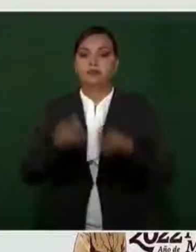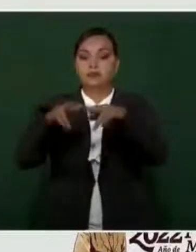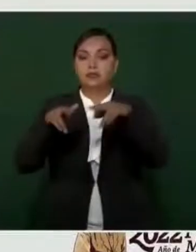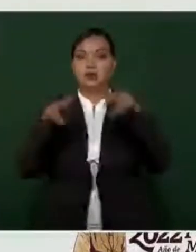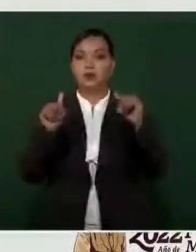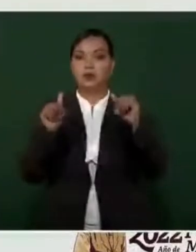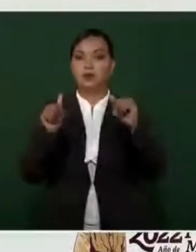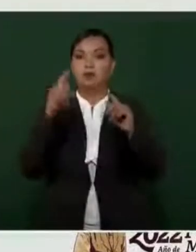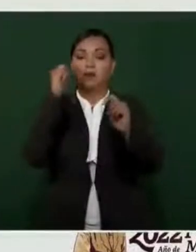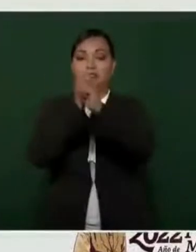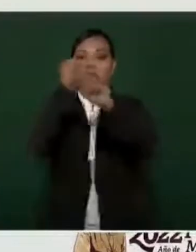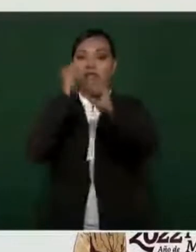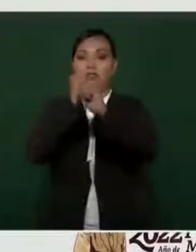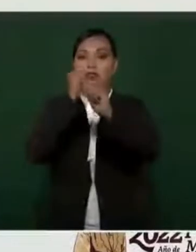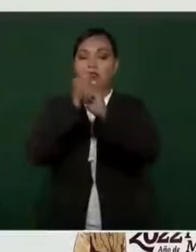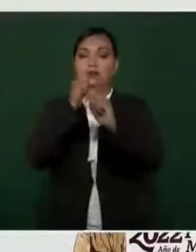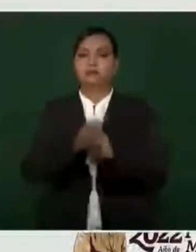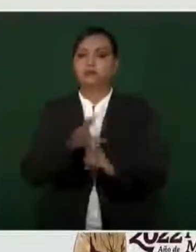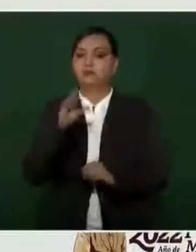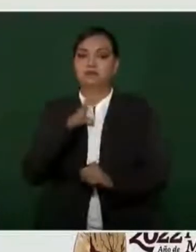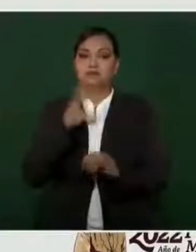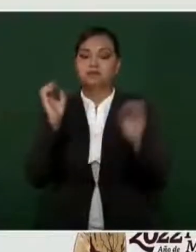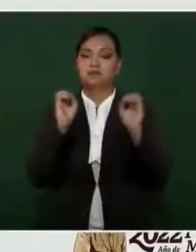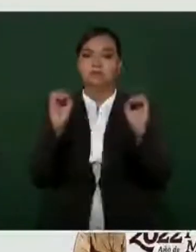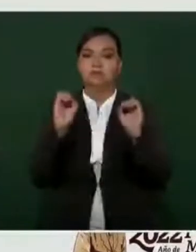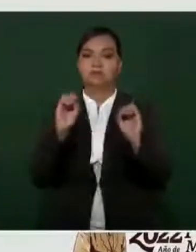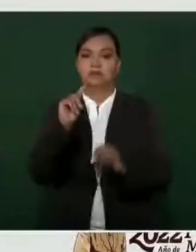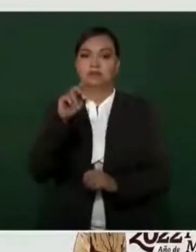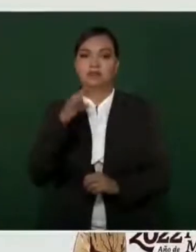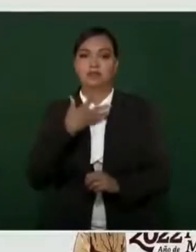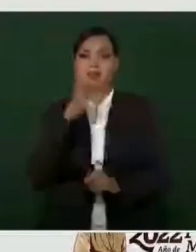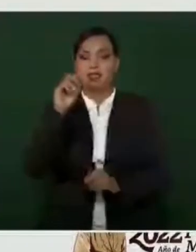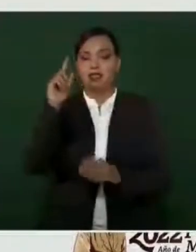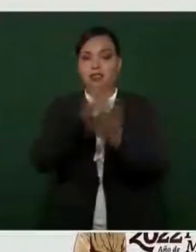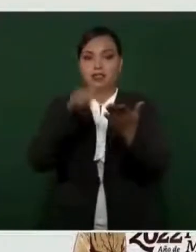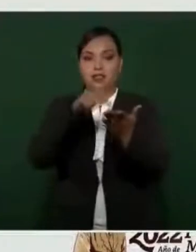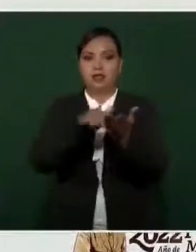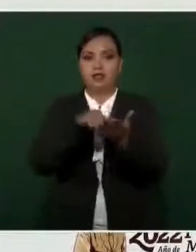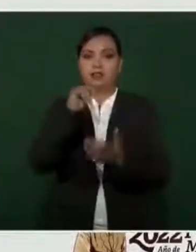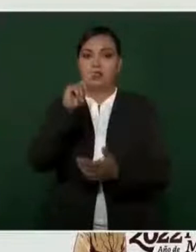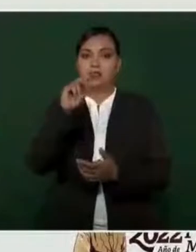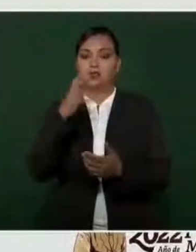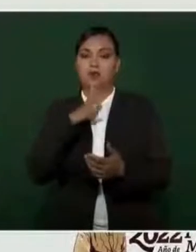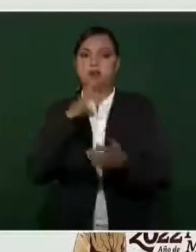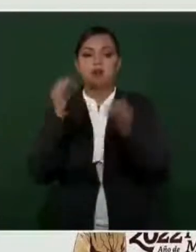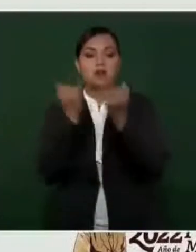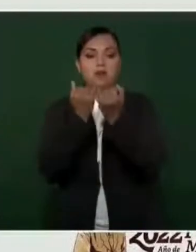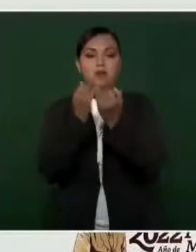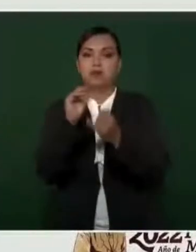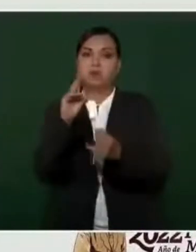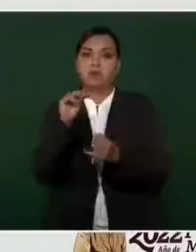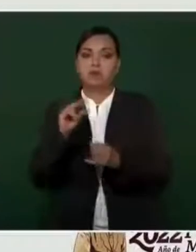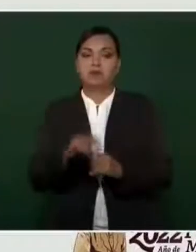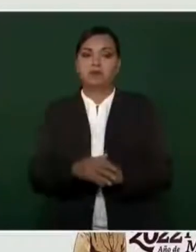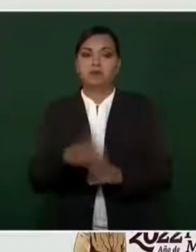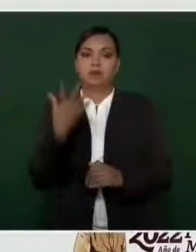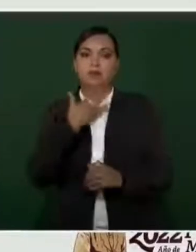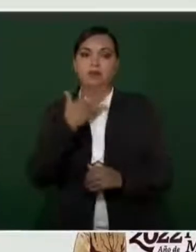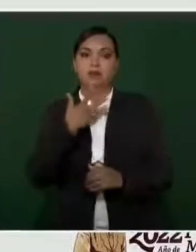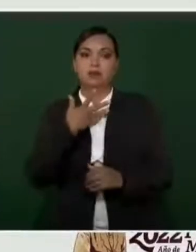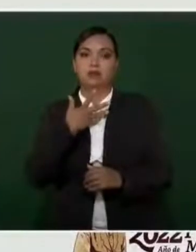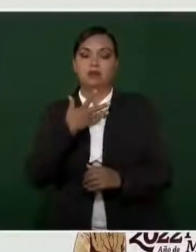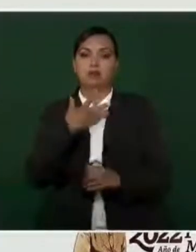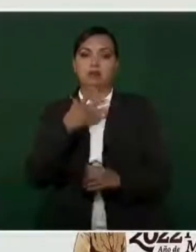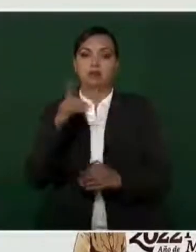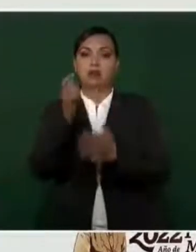en transportes no se presentó el delito, tiene el 30 lugar, este delito prácticamente no ha tenido